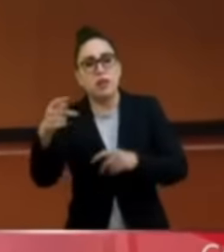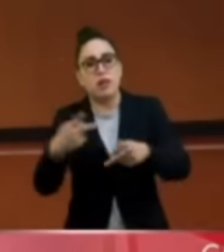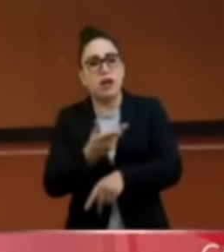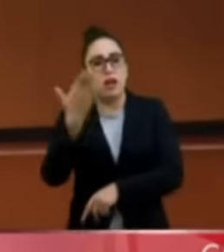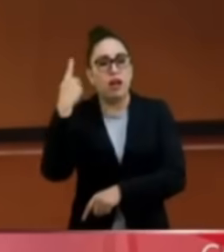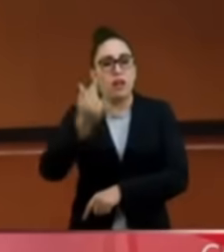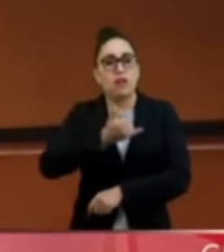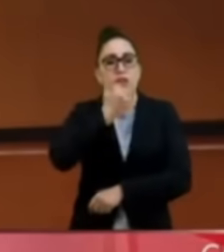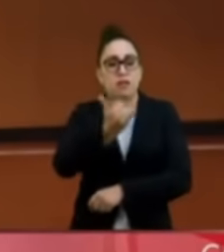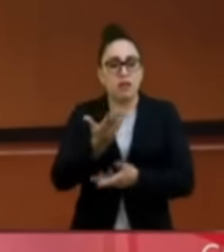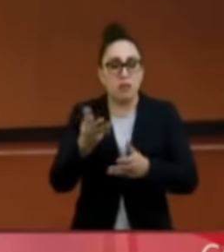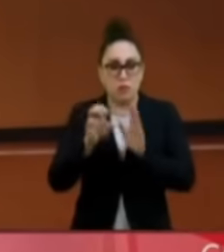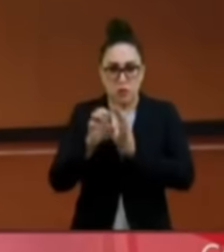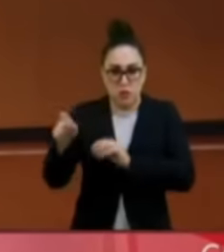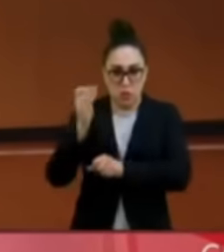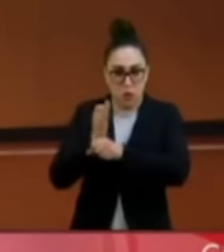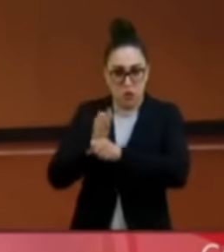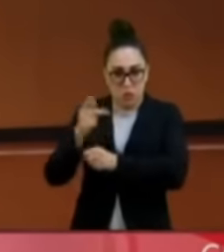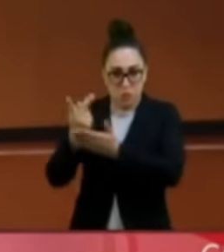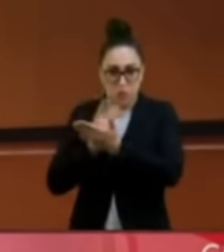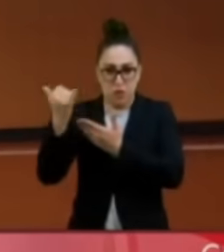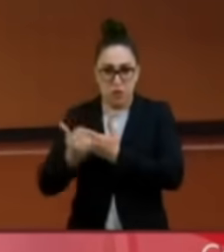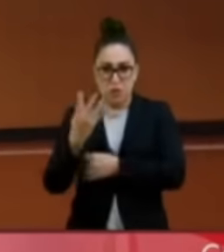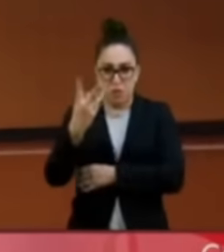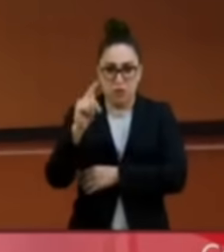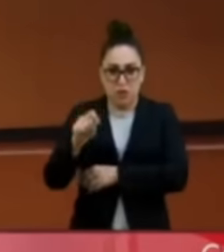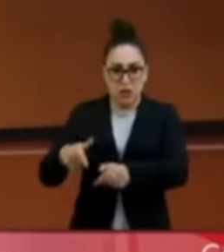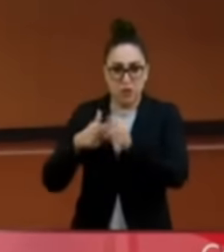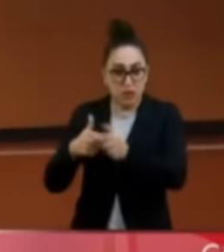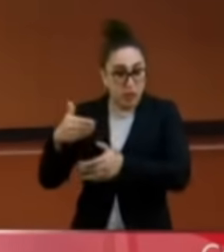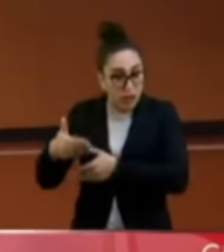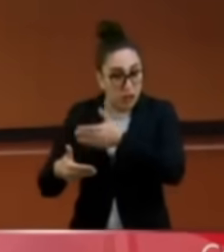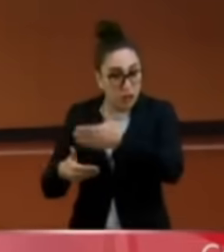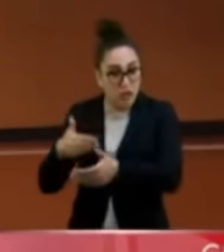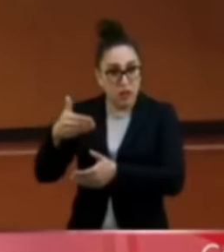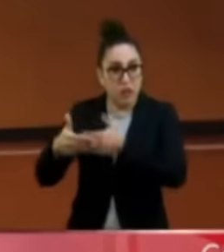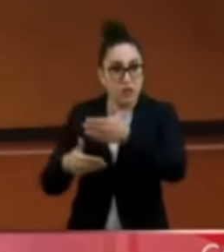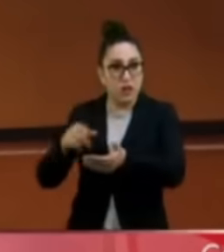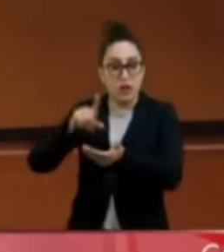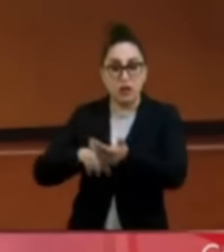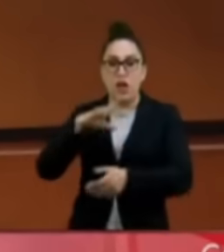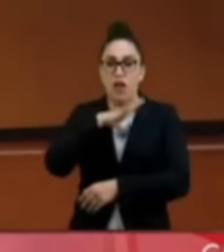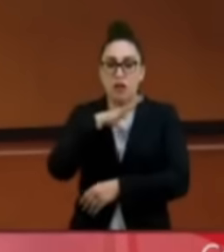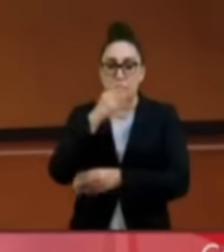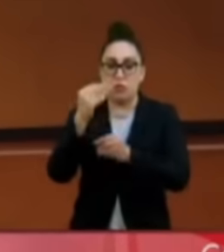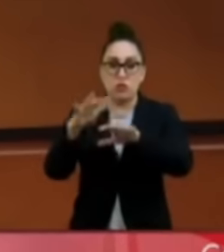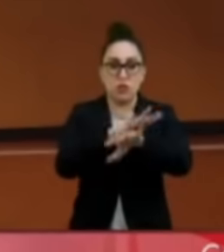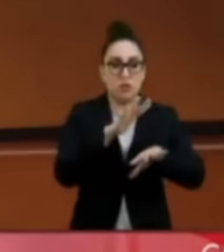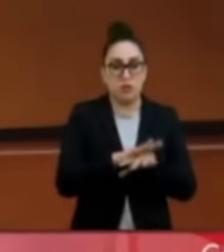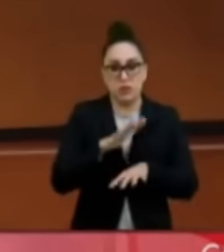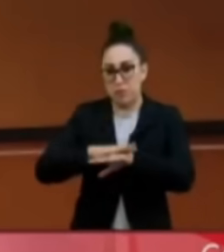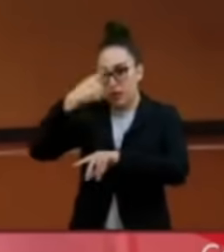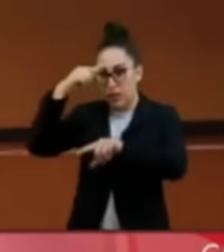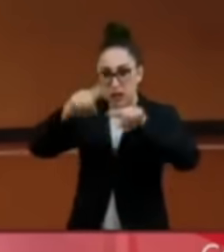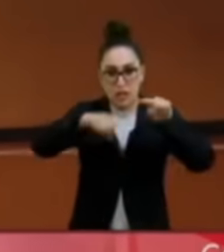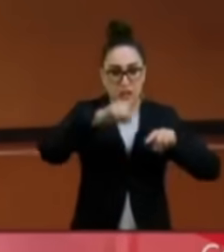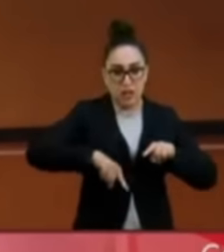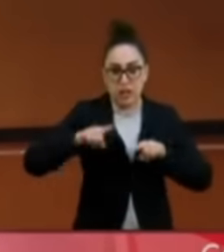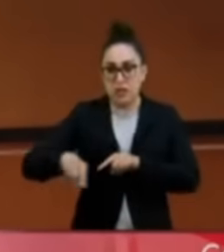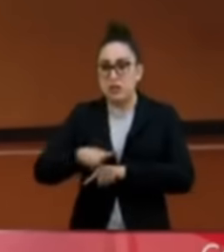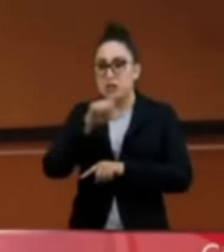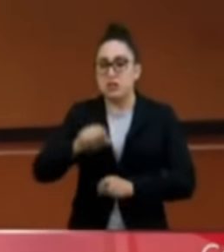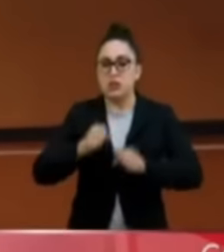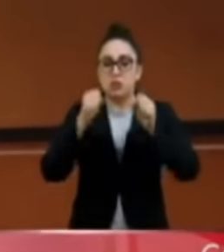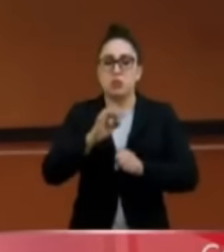transformación, una cuarta transformación, lo que está codificando es un momento de destrucción institucional del cual nos podemos